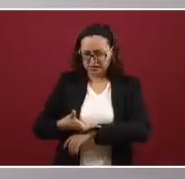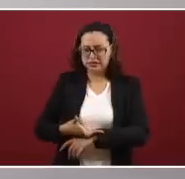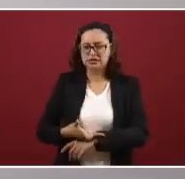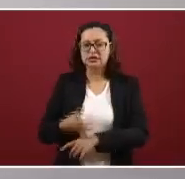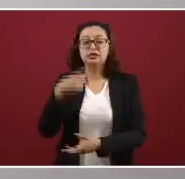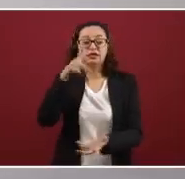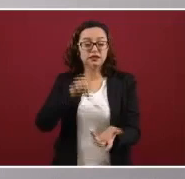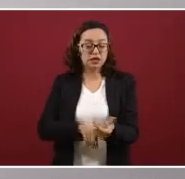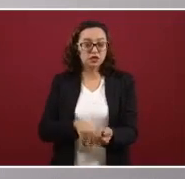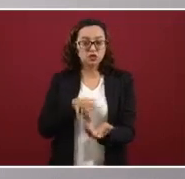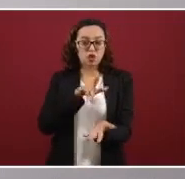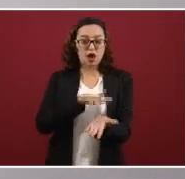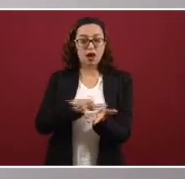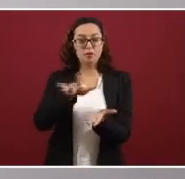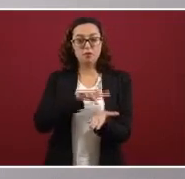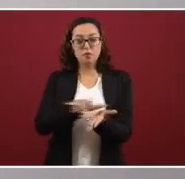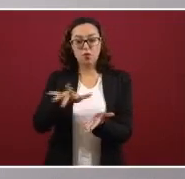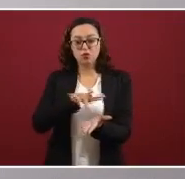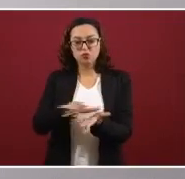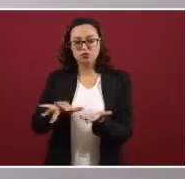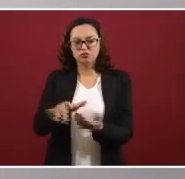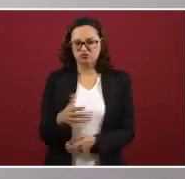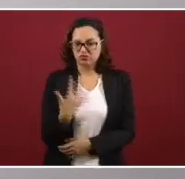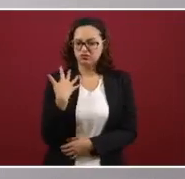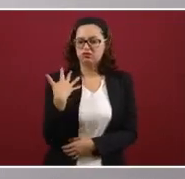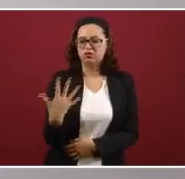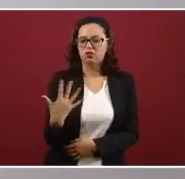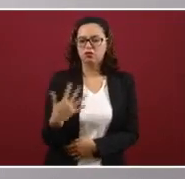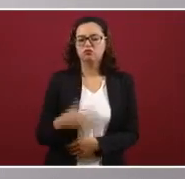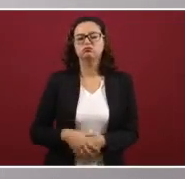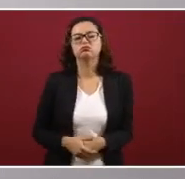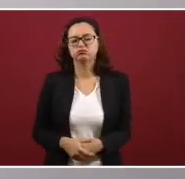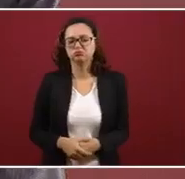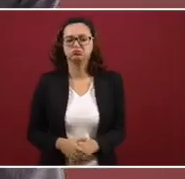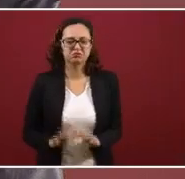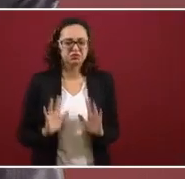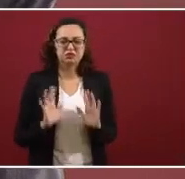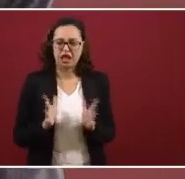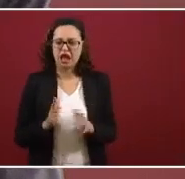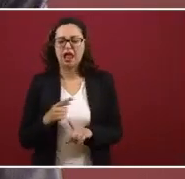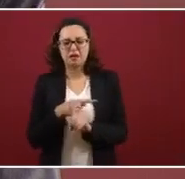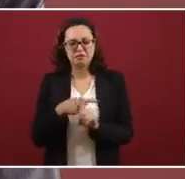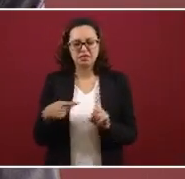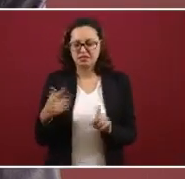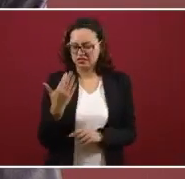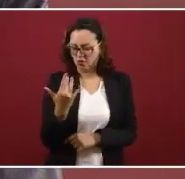atendidos la mitad de los hogares,